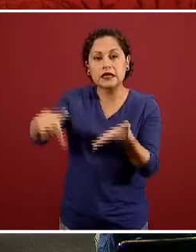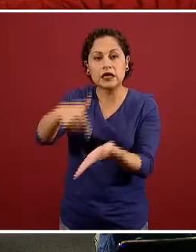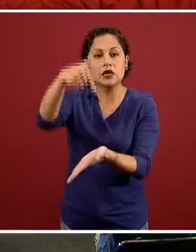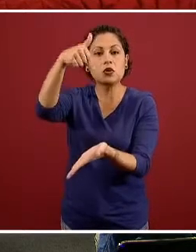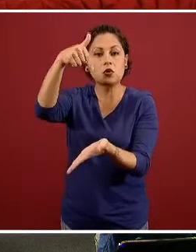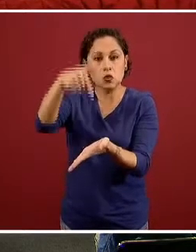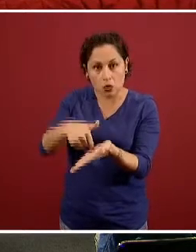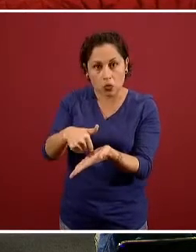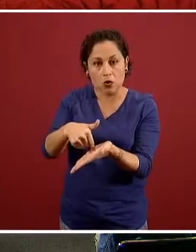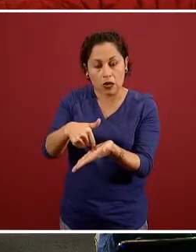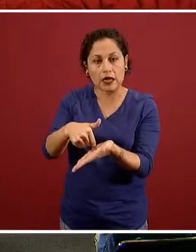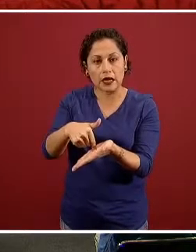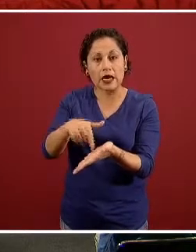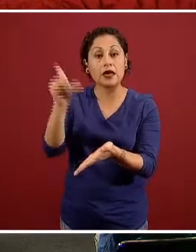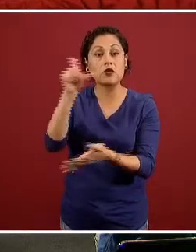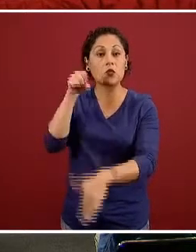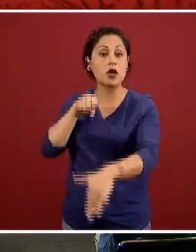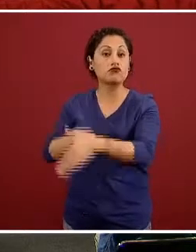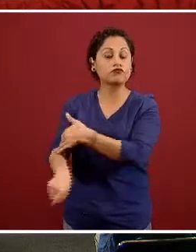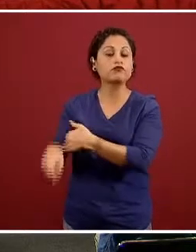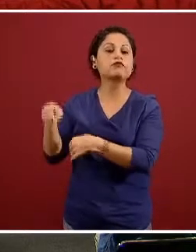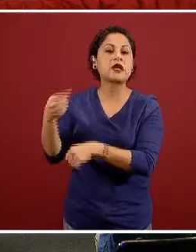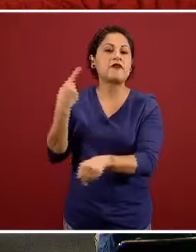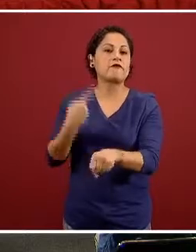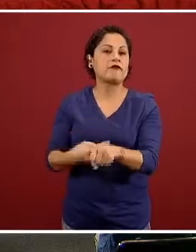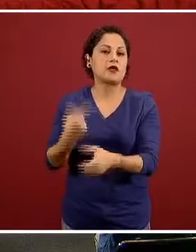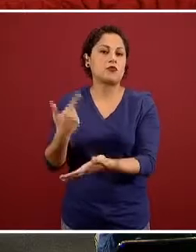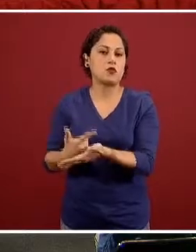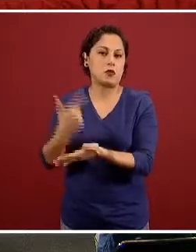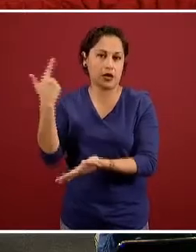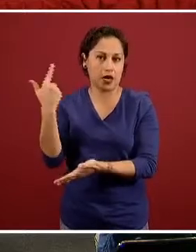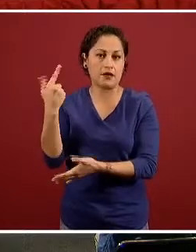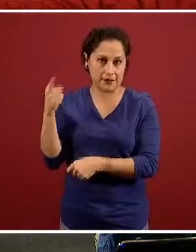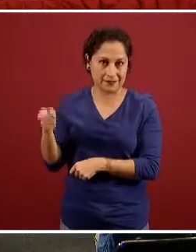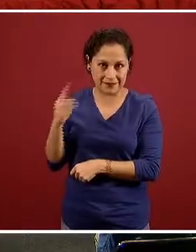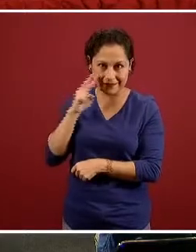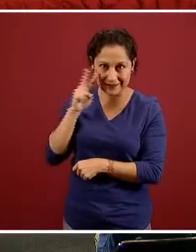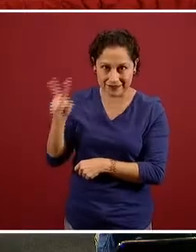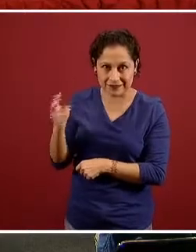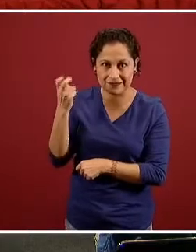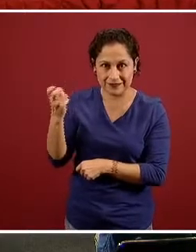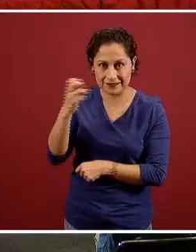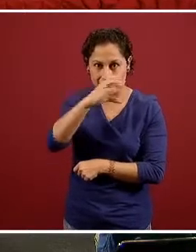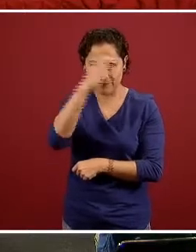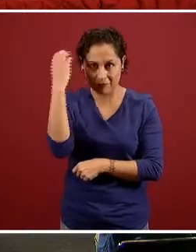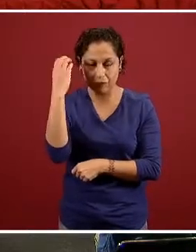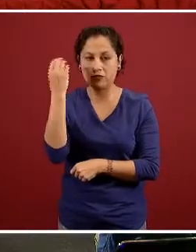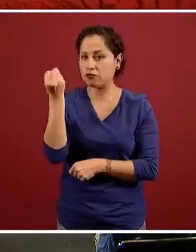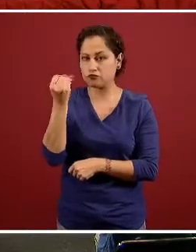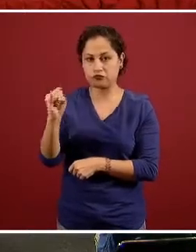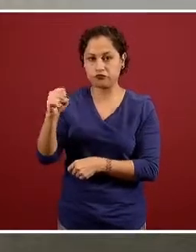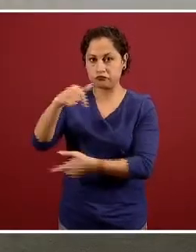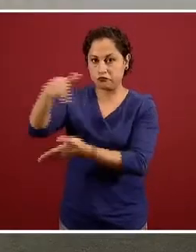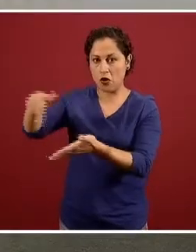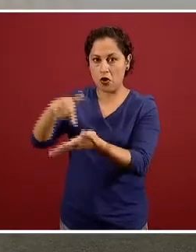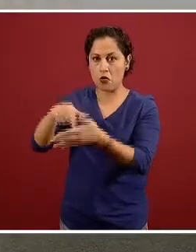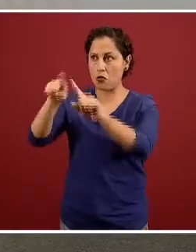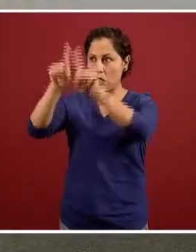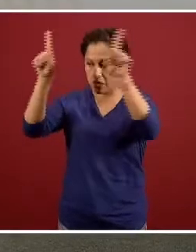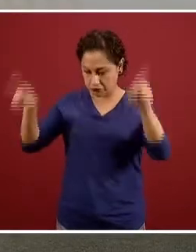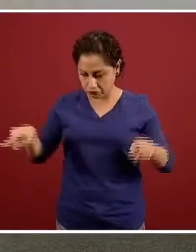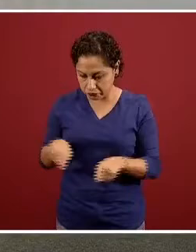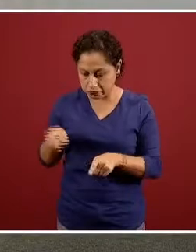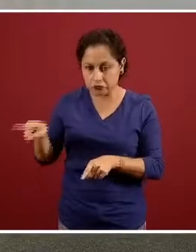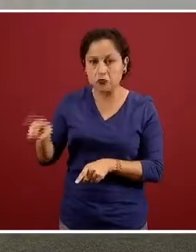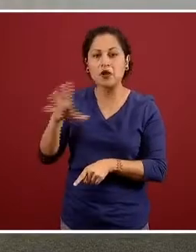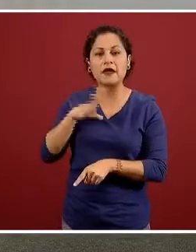de una terapia intensiva. Es el paciente muy grave, en estado crítico, debe haber